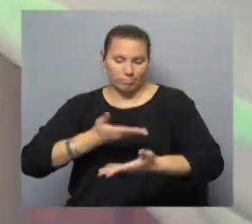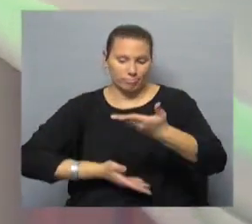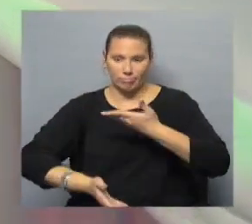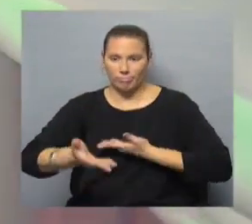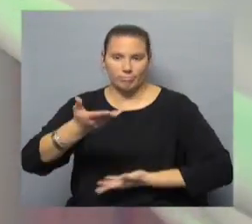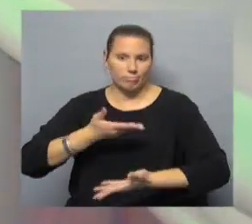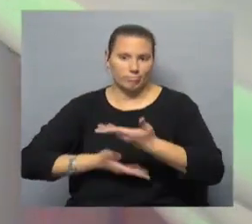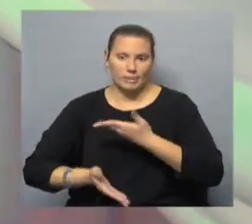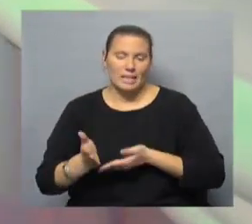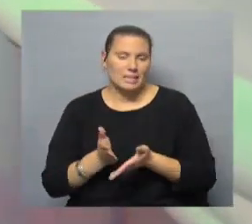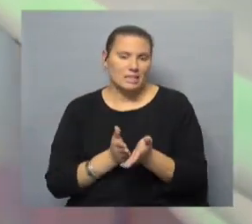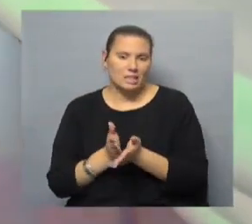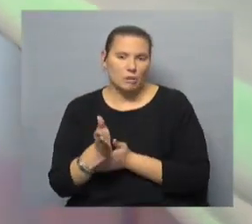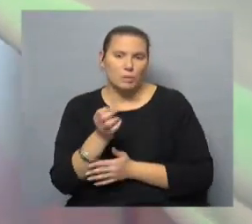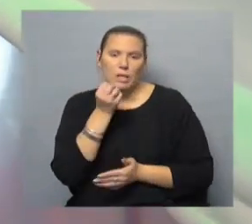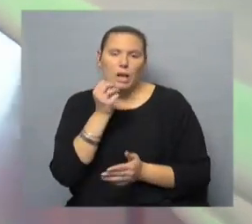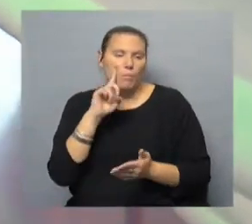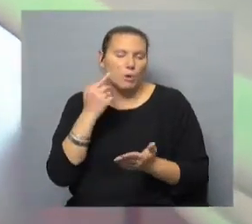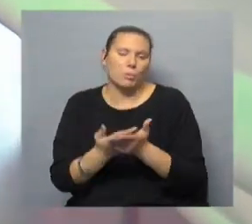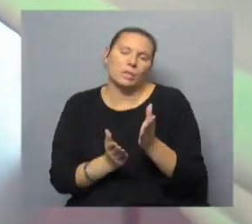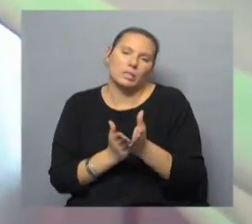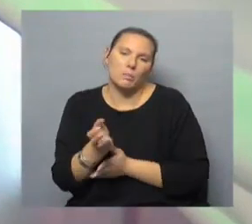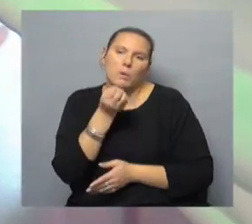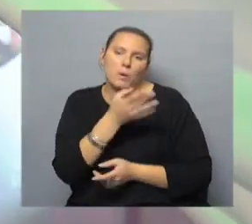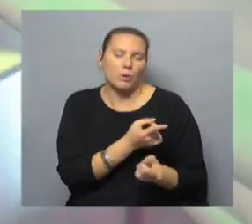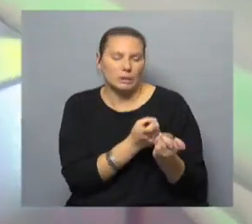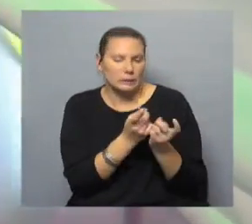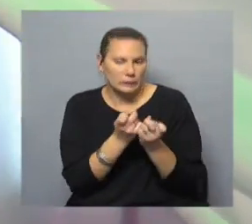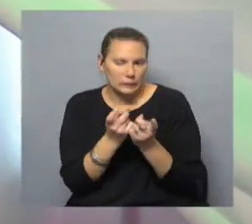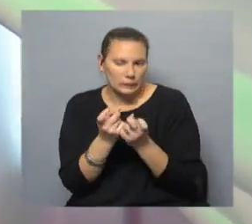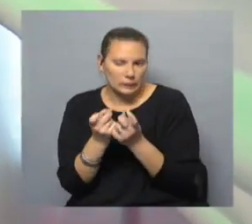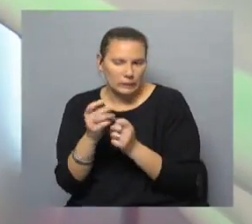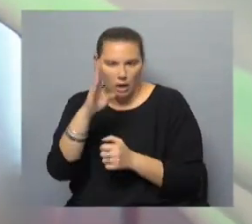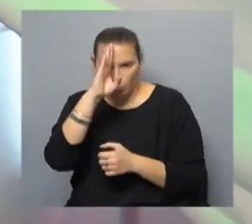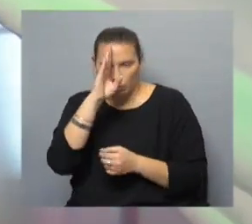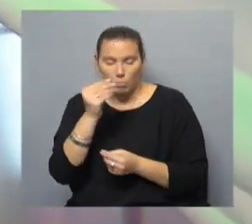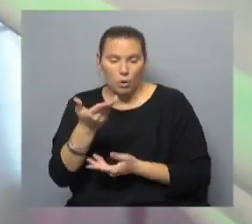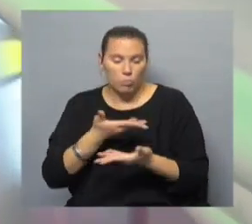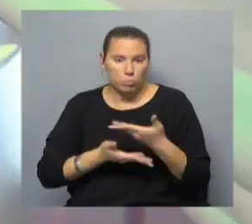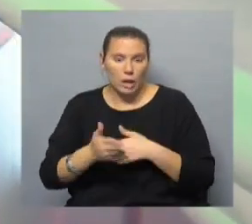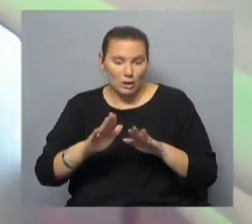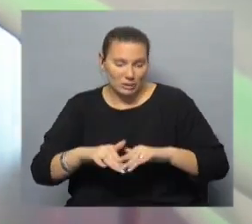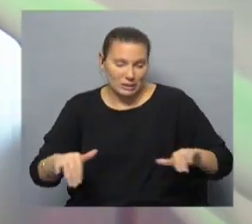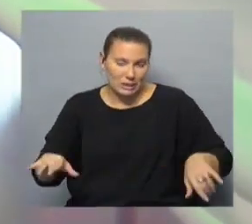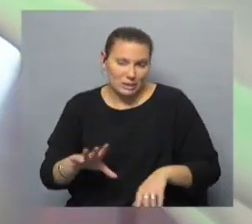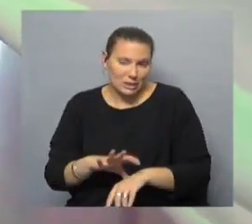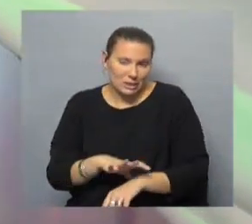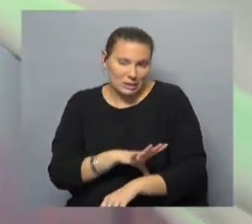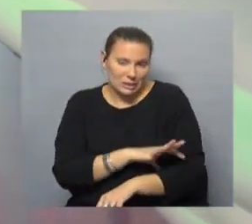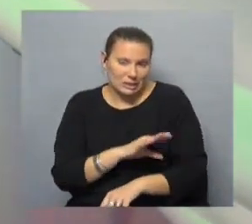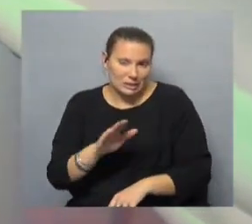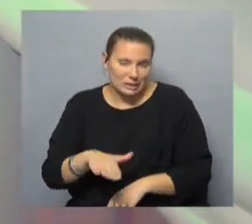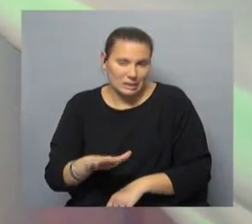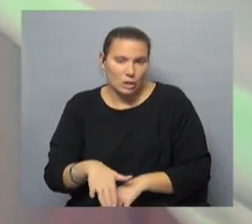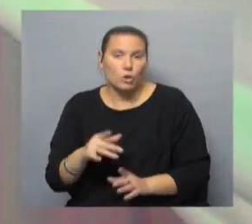y permanente que renueva la propuesta y que la enriquece. Haciendo convivir a primera infancia con sus adultos referentes que